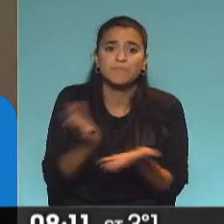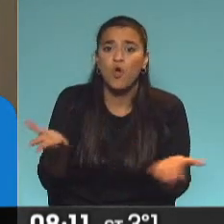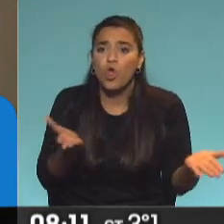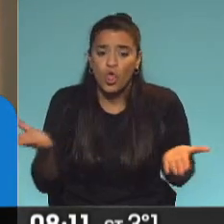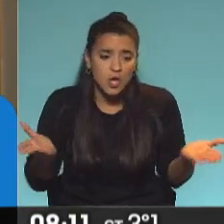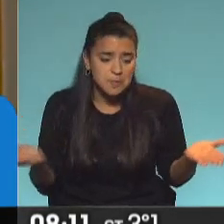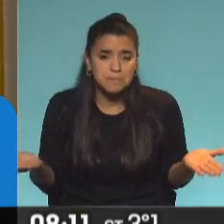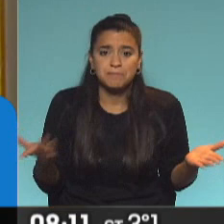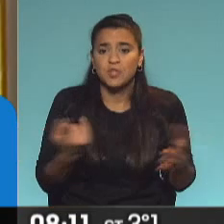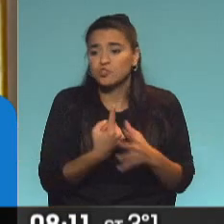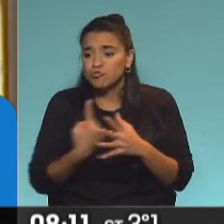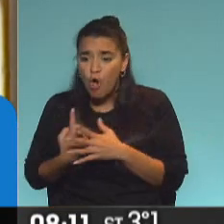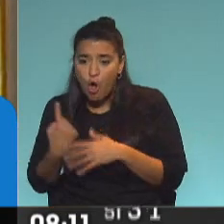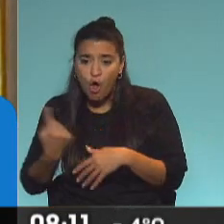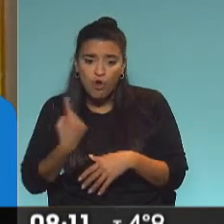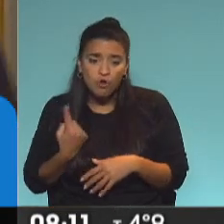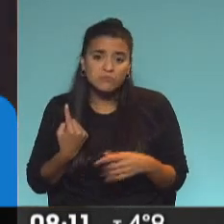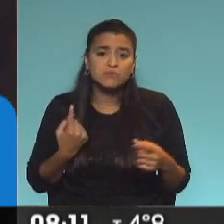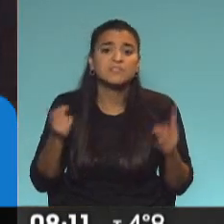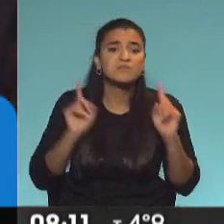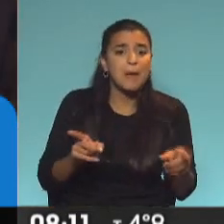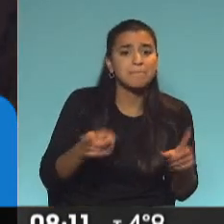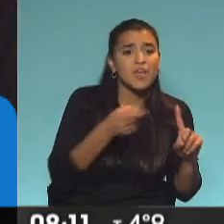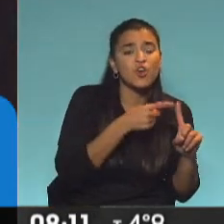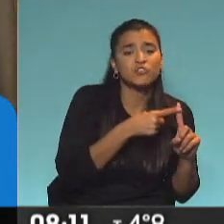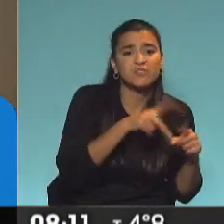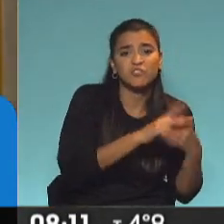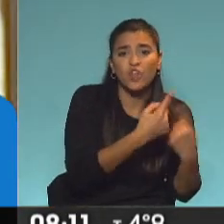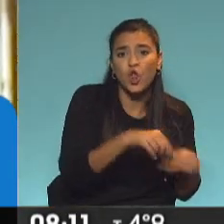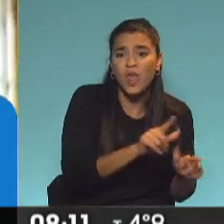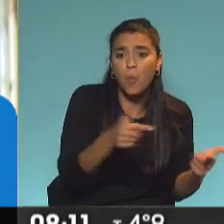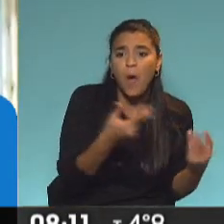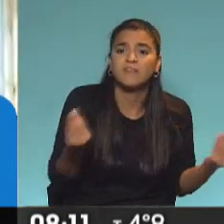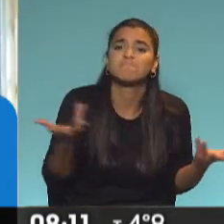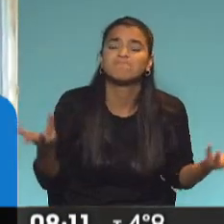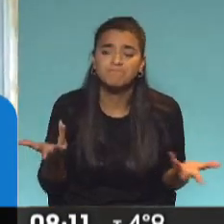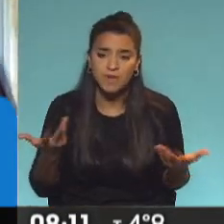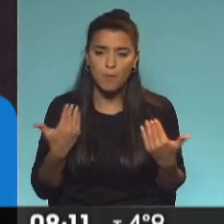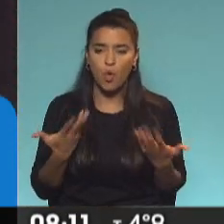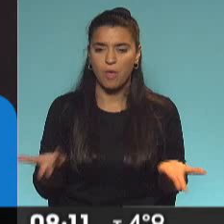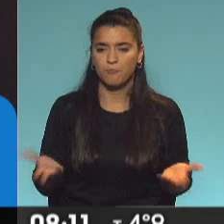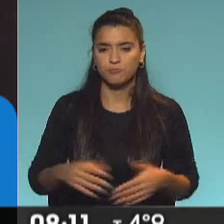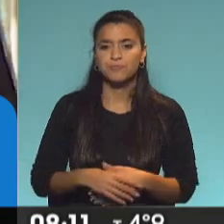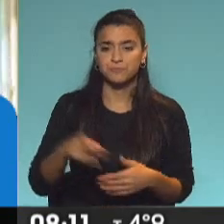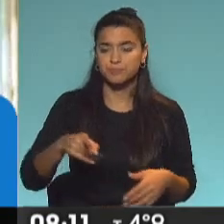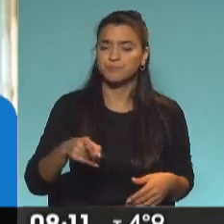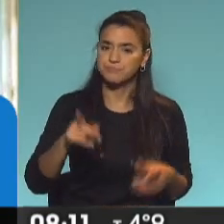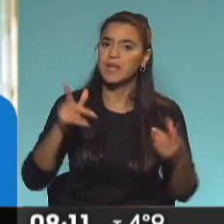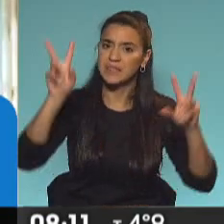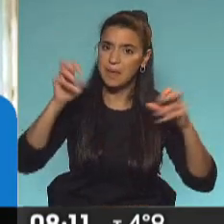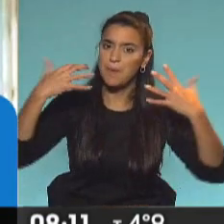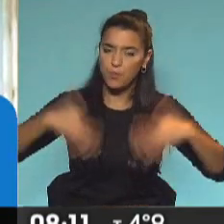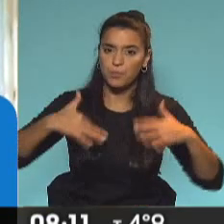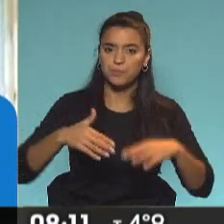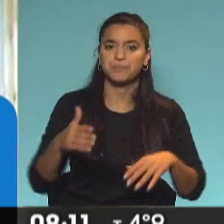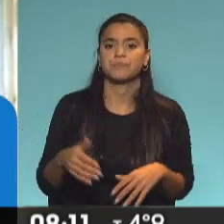variables, aislados físicamente y aislados también socialmente por la tecnología. ¿Qué podemos hacer con ellos? Gran tema, porque